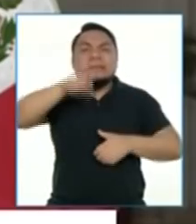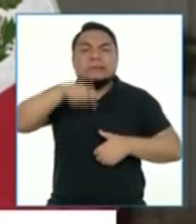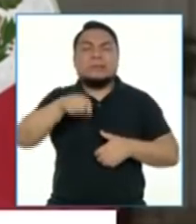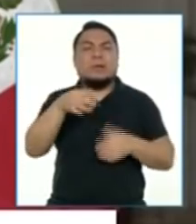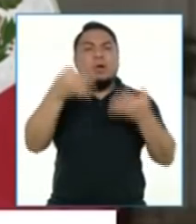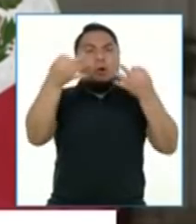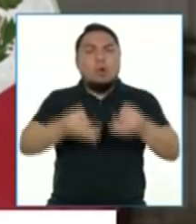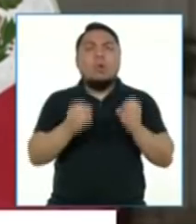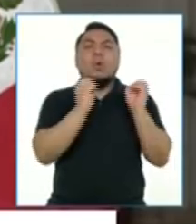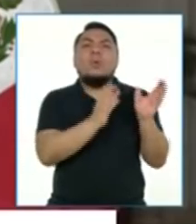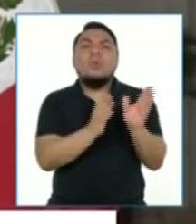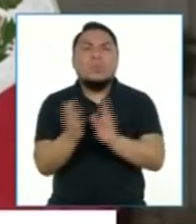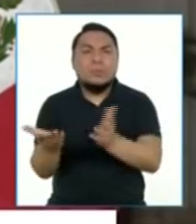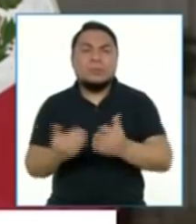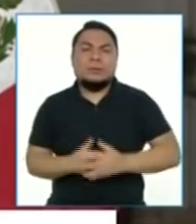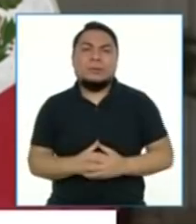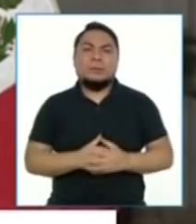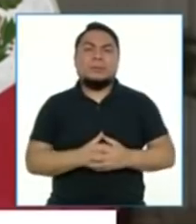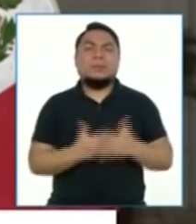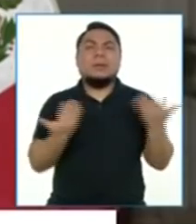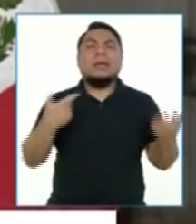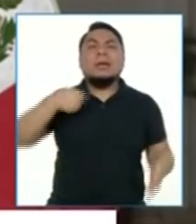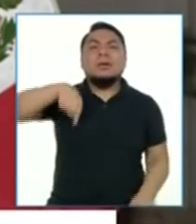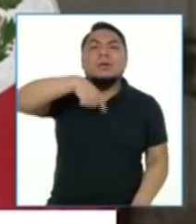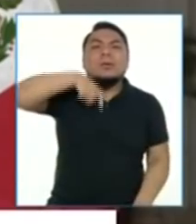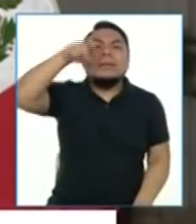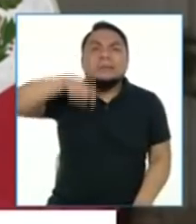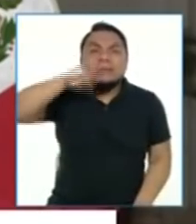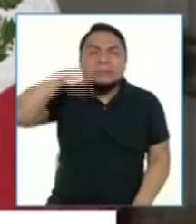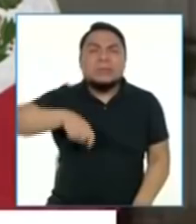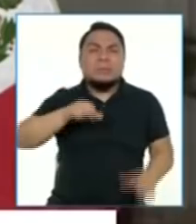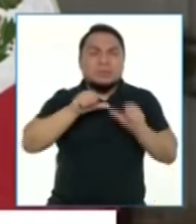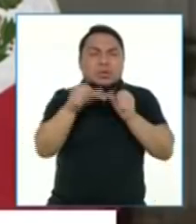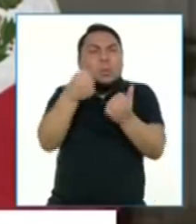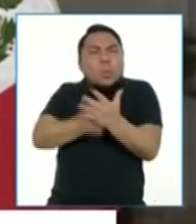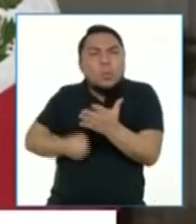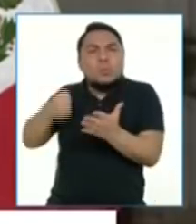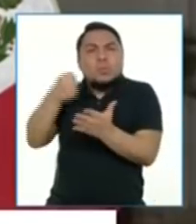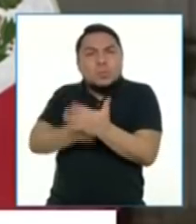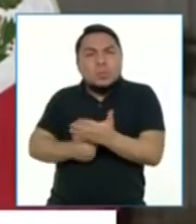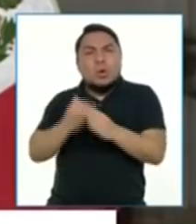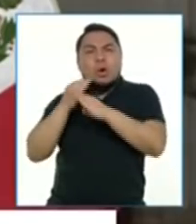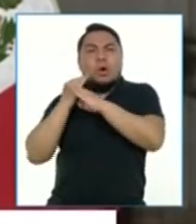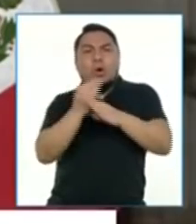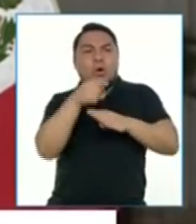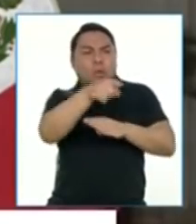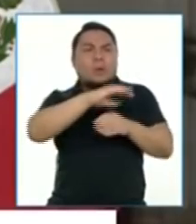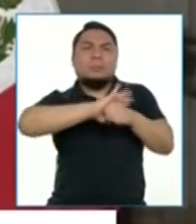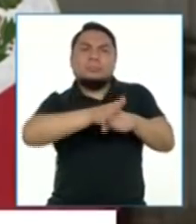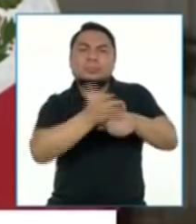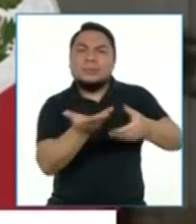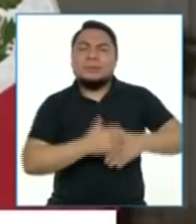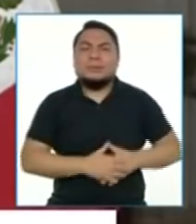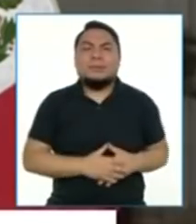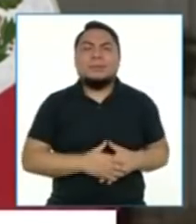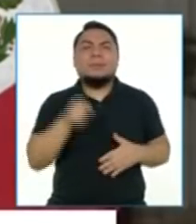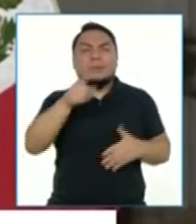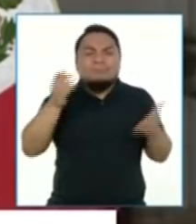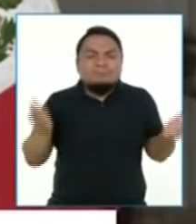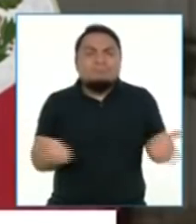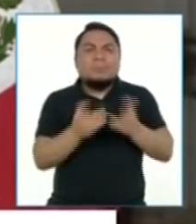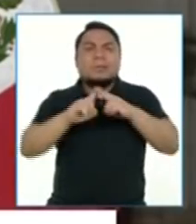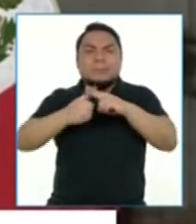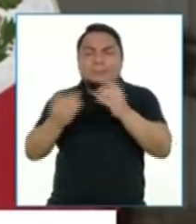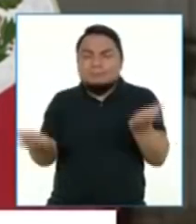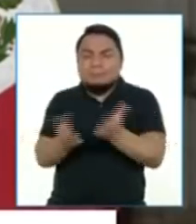que está tratando de dar el presidente es la adecuada porque hay un aspecto que es este que